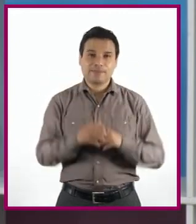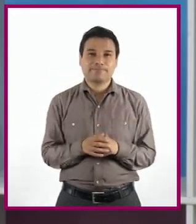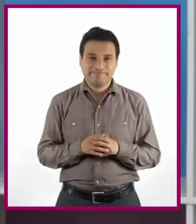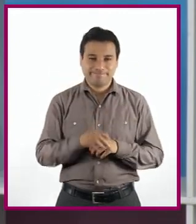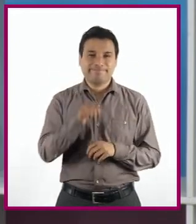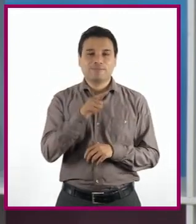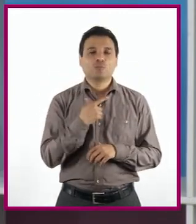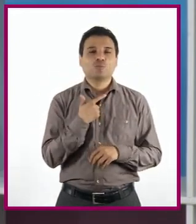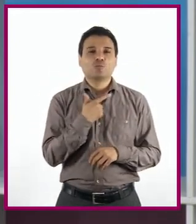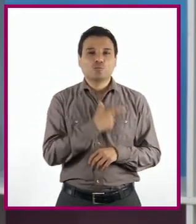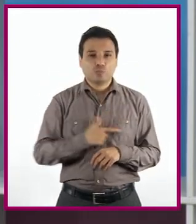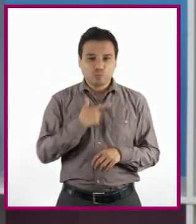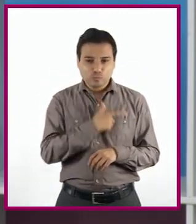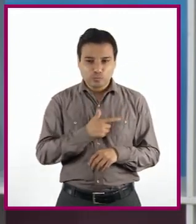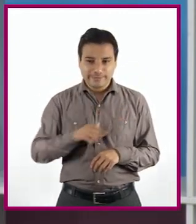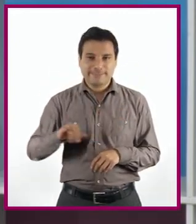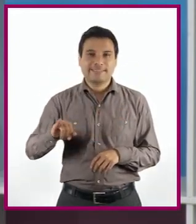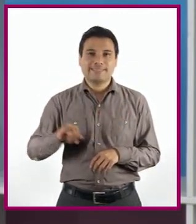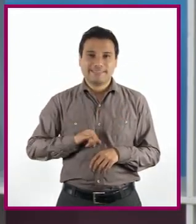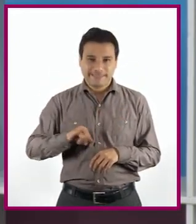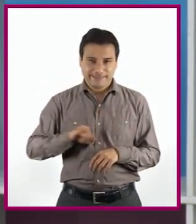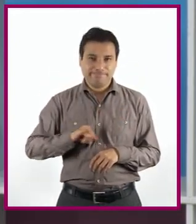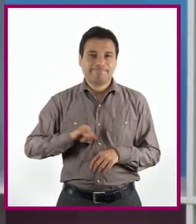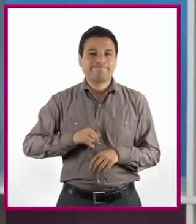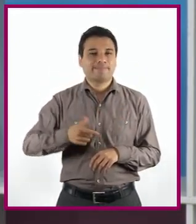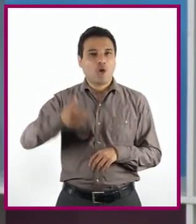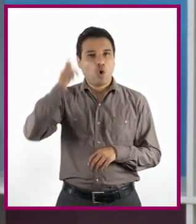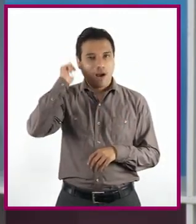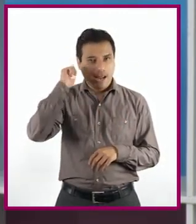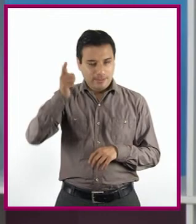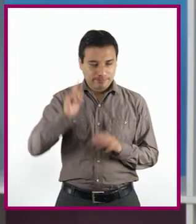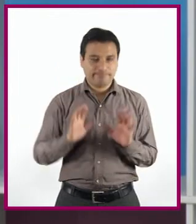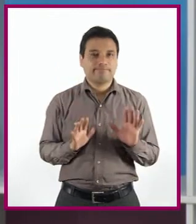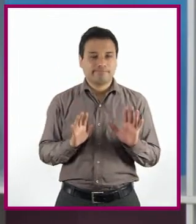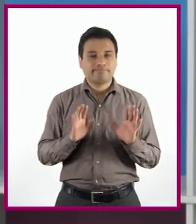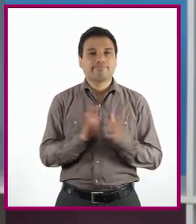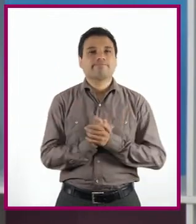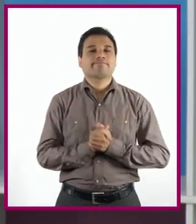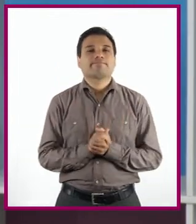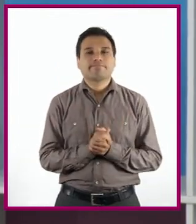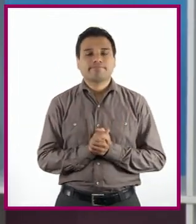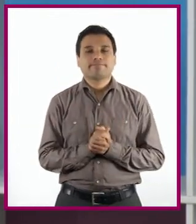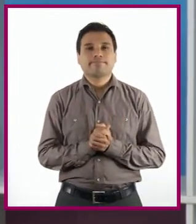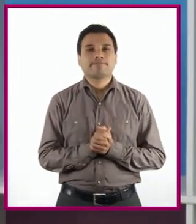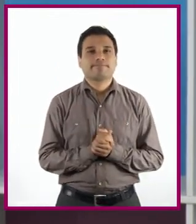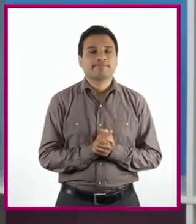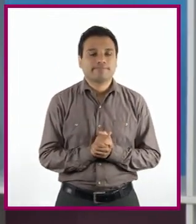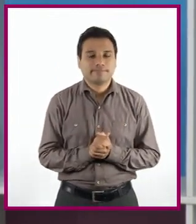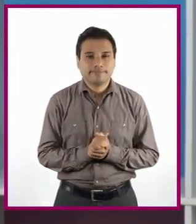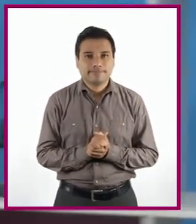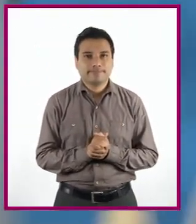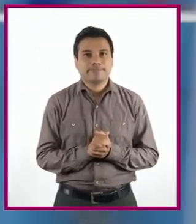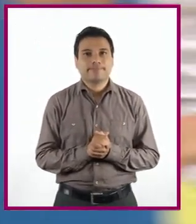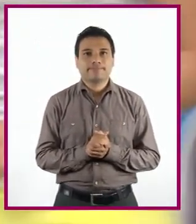muy significativo y de gran interés para las alumnas y los alumnos que nos acompañan desde